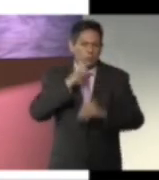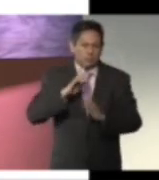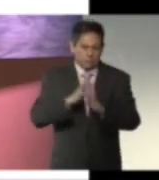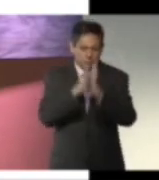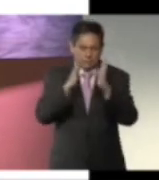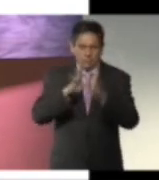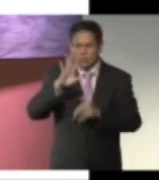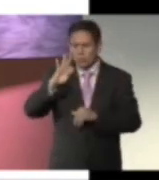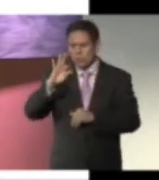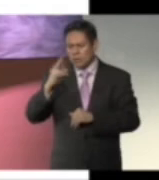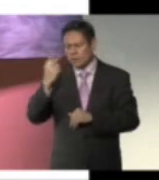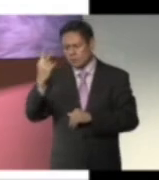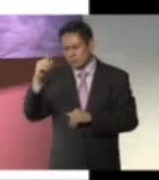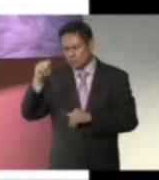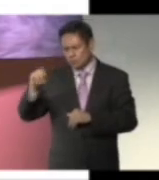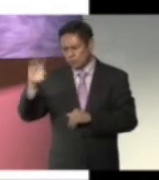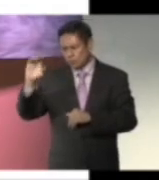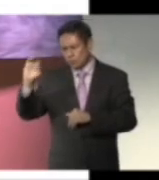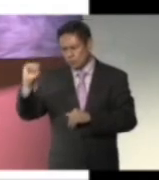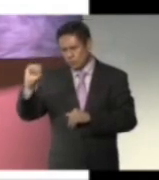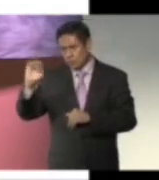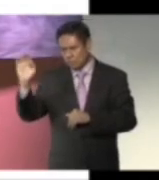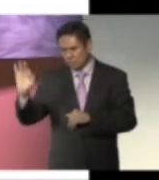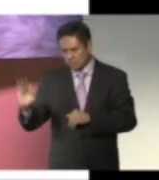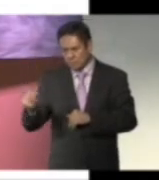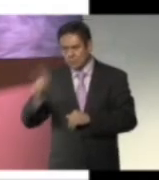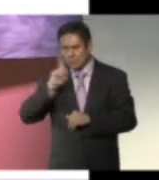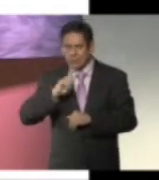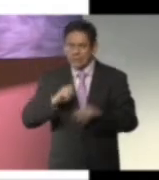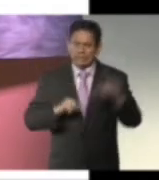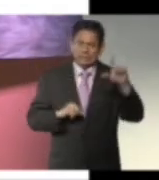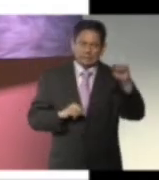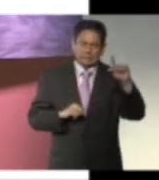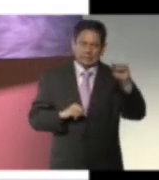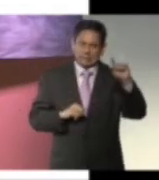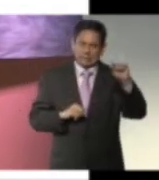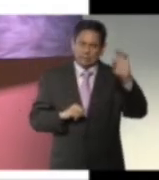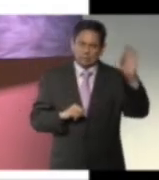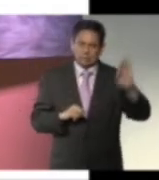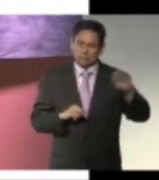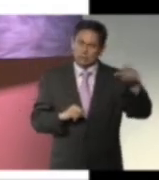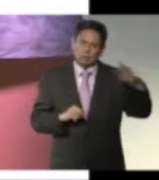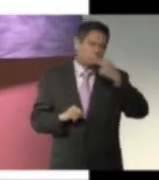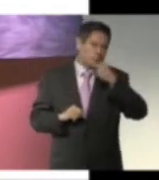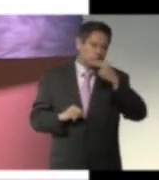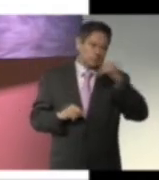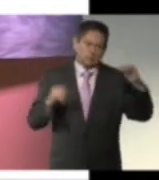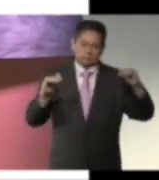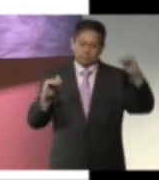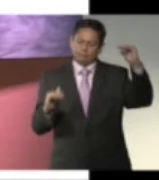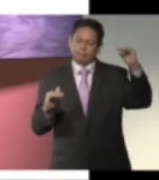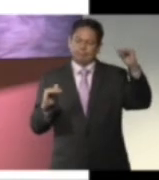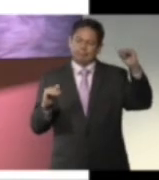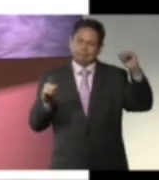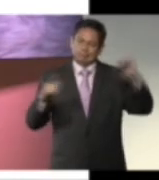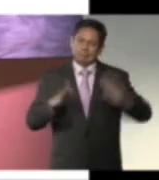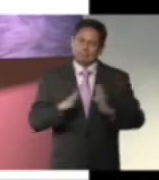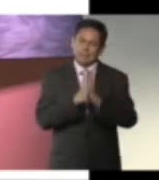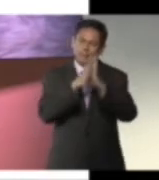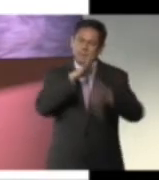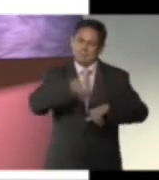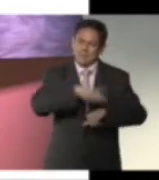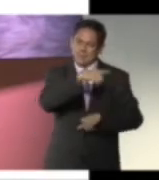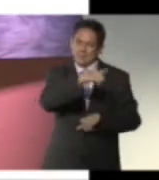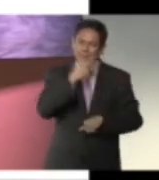42.6 o 42.9 de la economía contra el 77% de los hombres, entonces